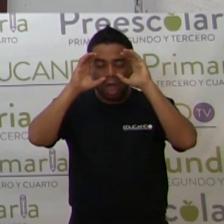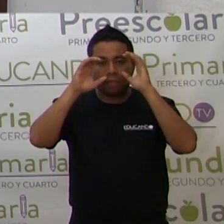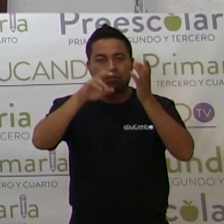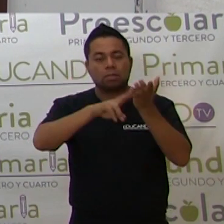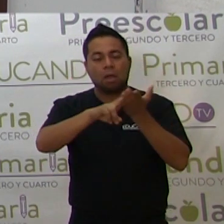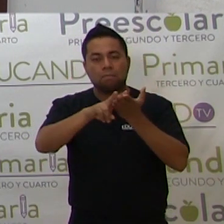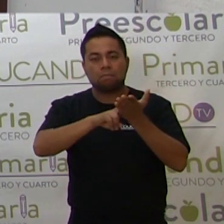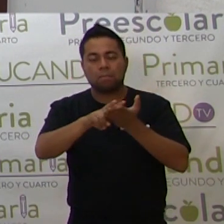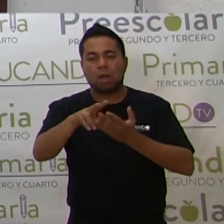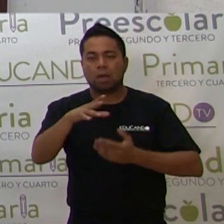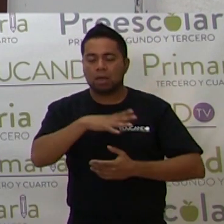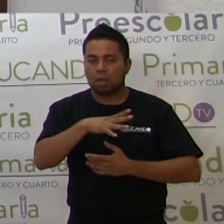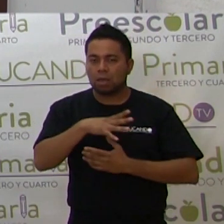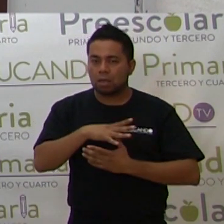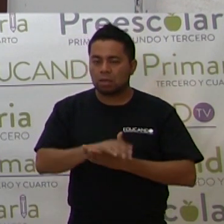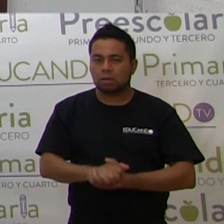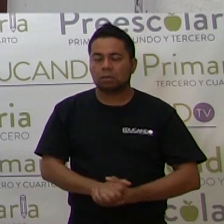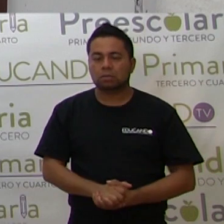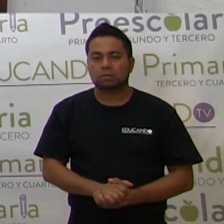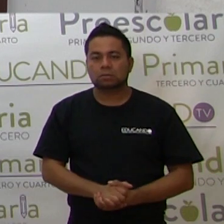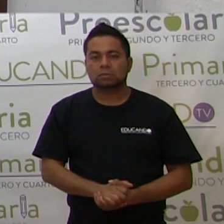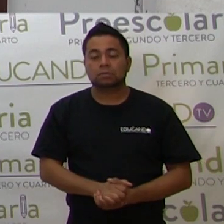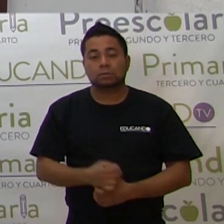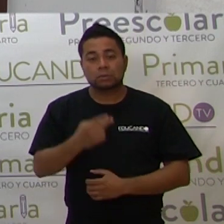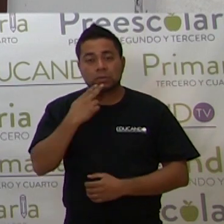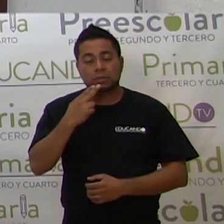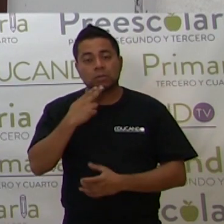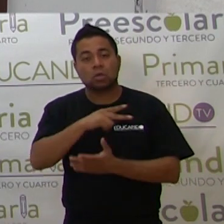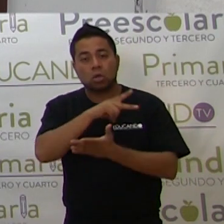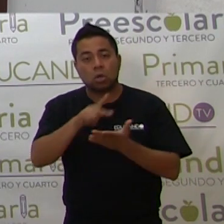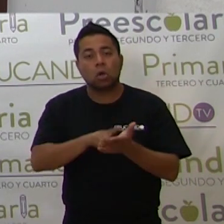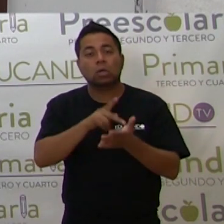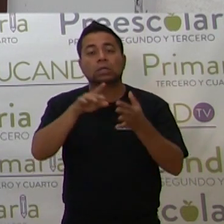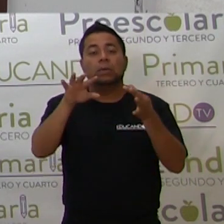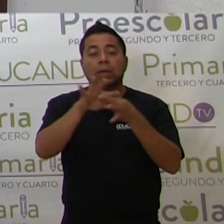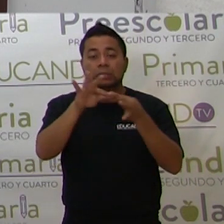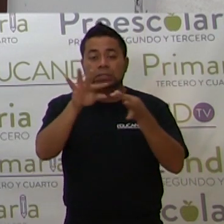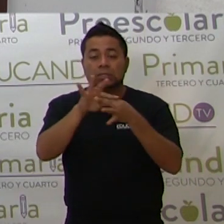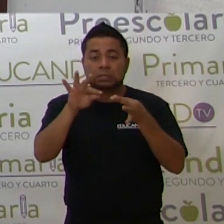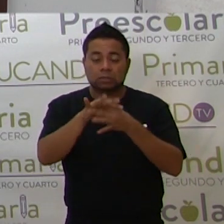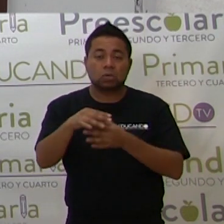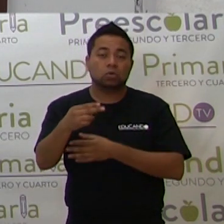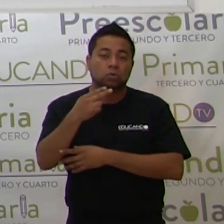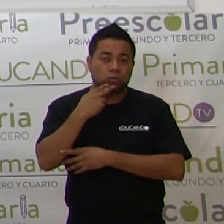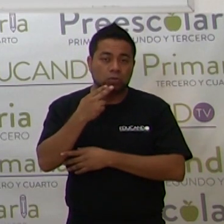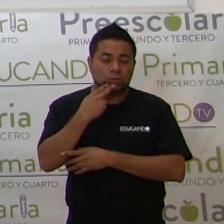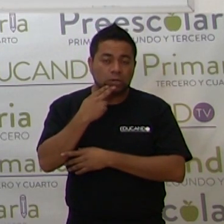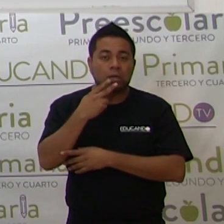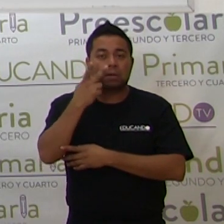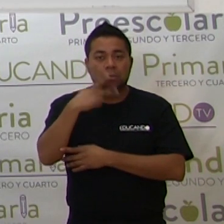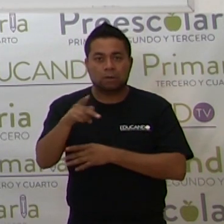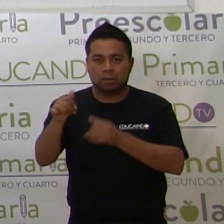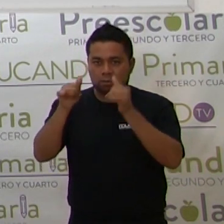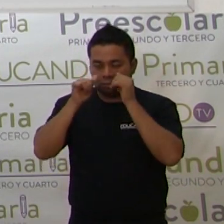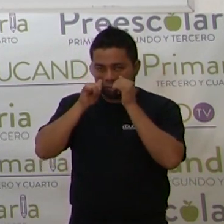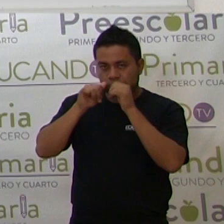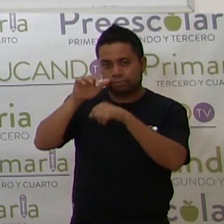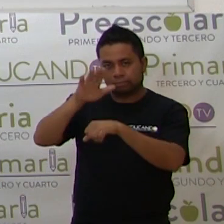que tenía. Utilizamos nuevamente la descripción, bien, pero mucha